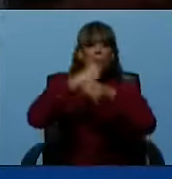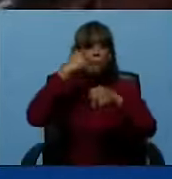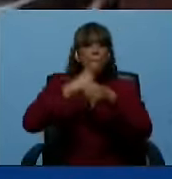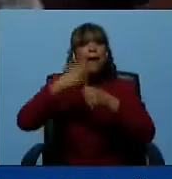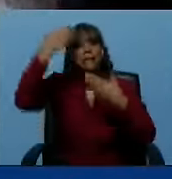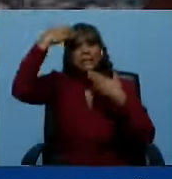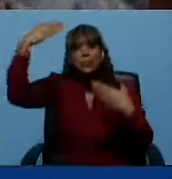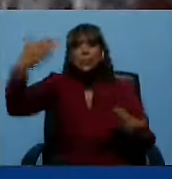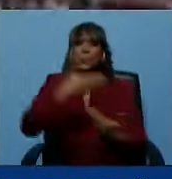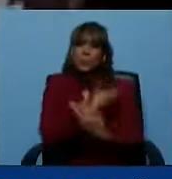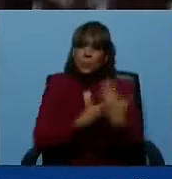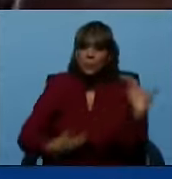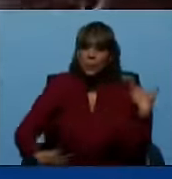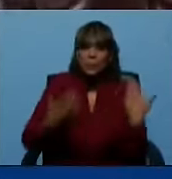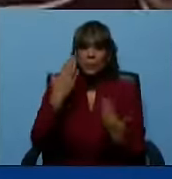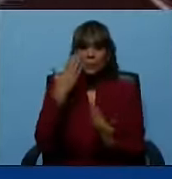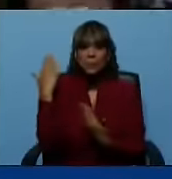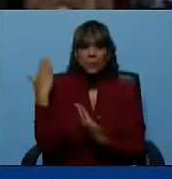Saludos, presidente.